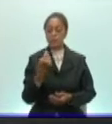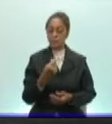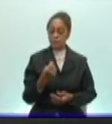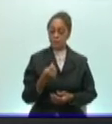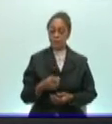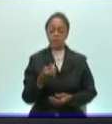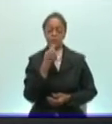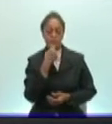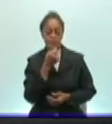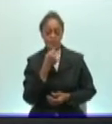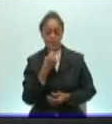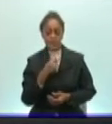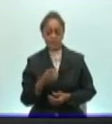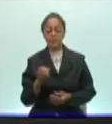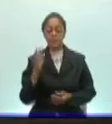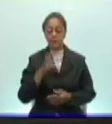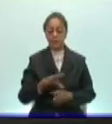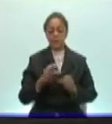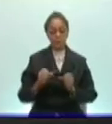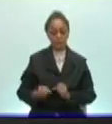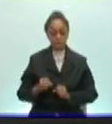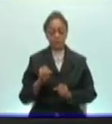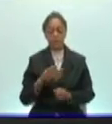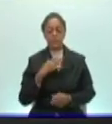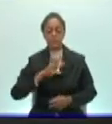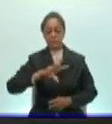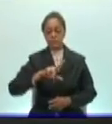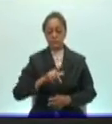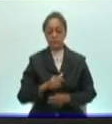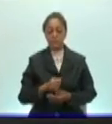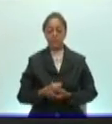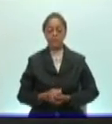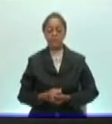las medicinas, la incautación de bienes malversados.